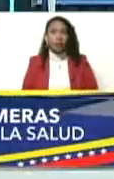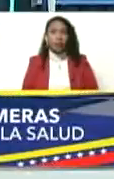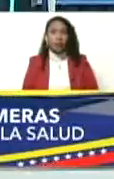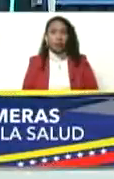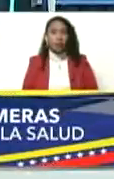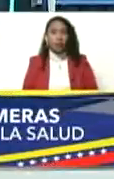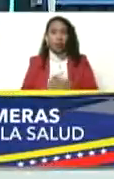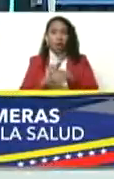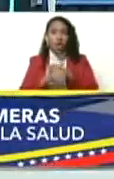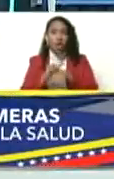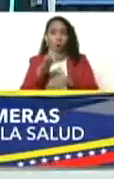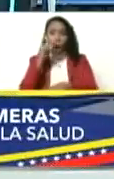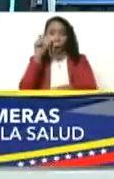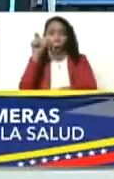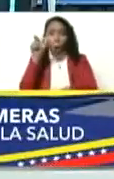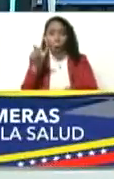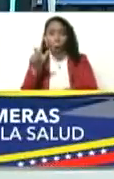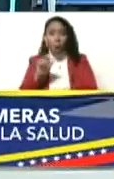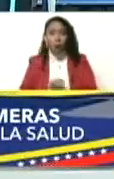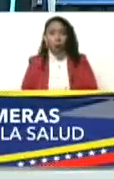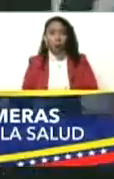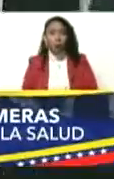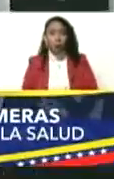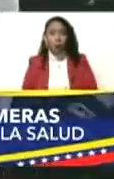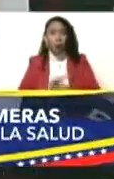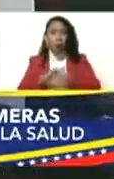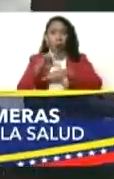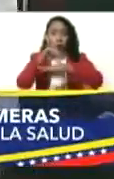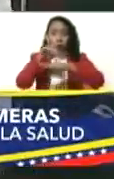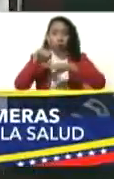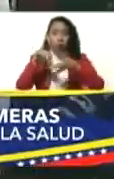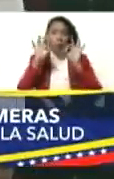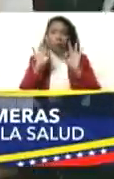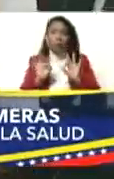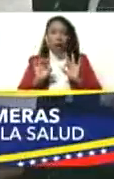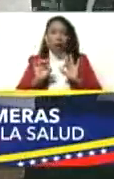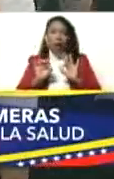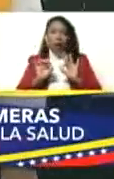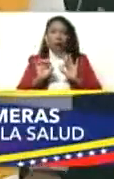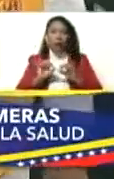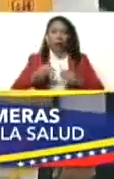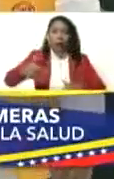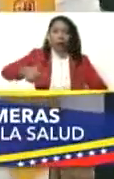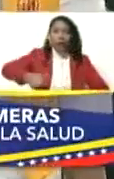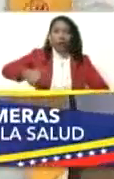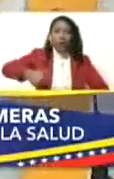Doctor Ángel Daniel Borges Olivar, médico cirujano, especialidad gastroenterología.